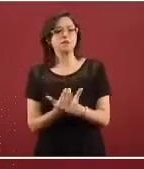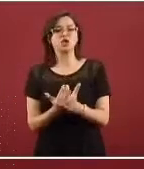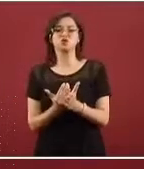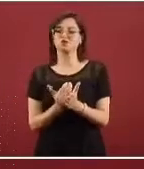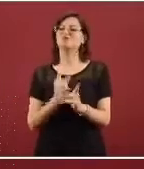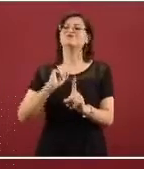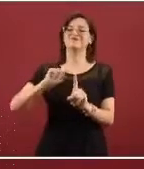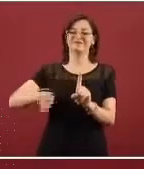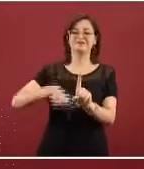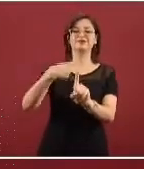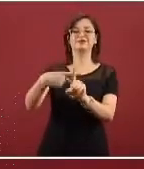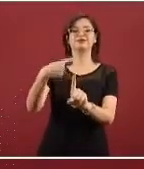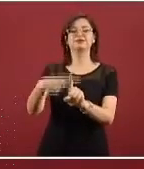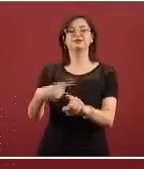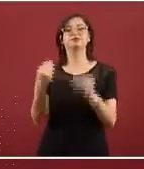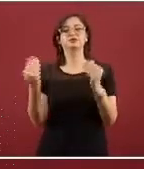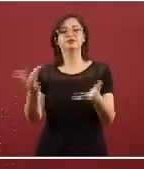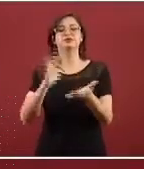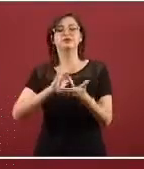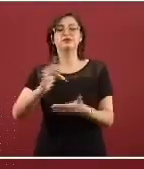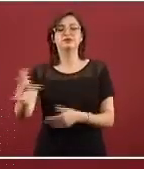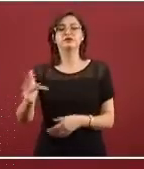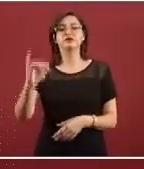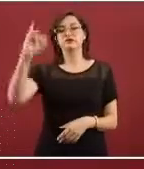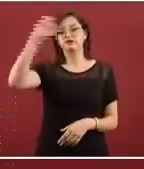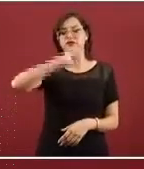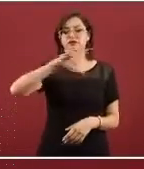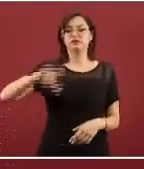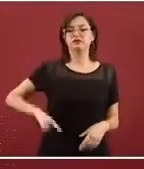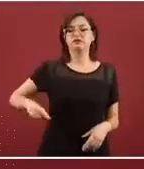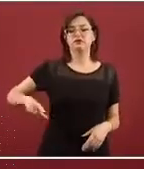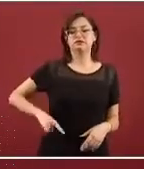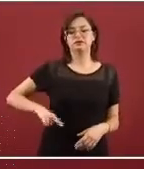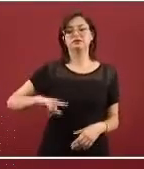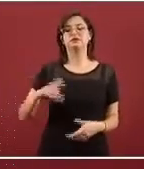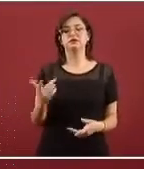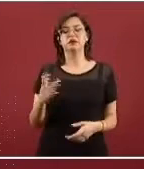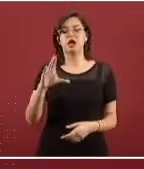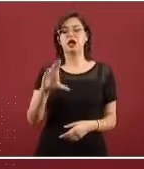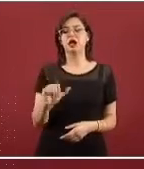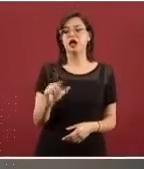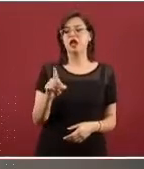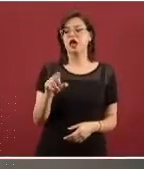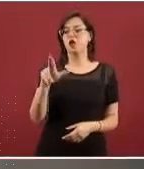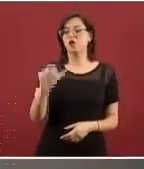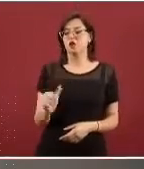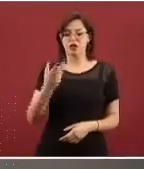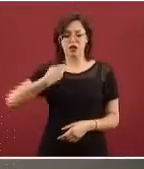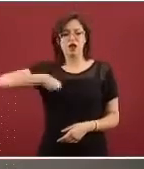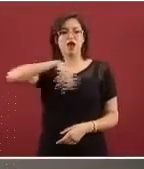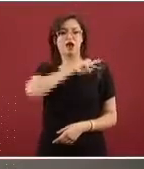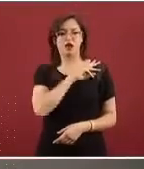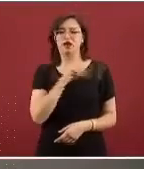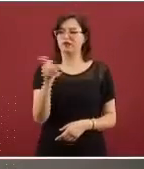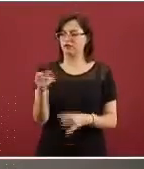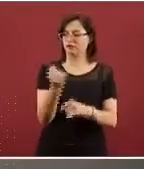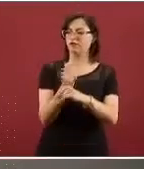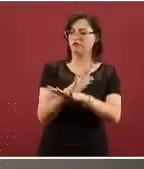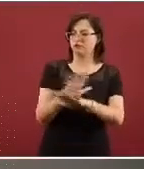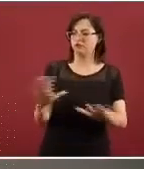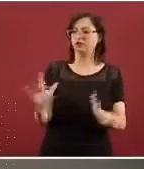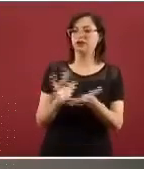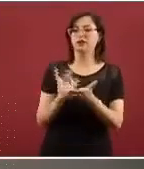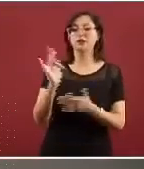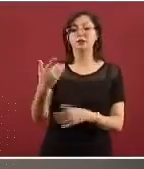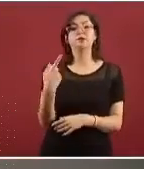positivo. Por cierto, agradezco a la doctora Sheinbaum, jefa de gobierno de la Ciudad de México, que nos ha compartido esta información. Sin embargo, todavía vemos una